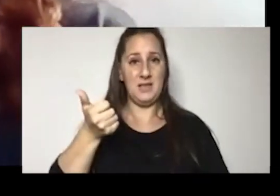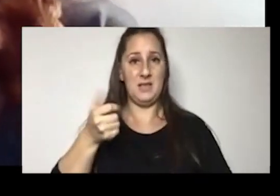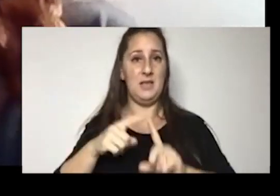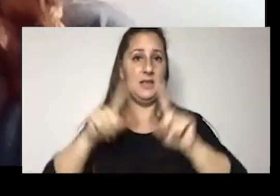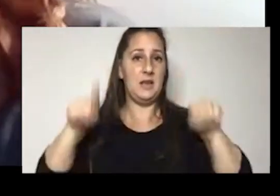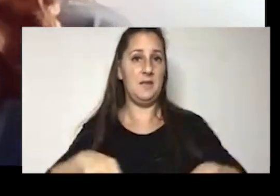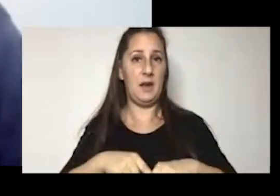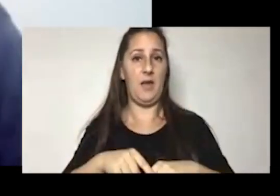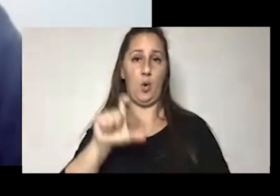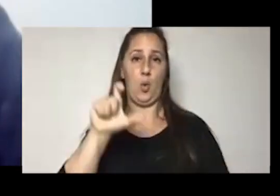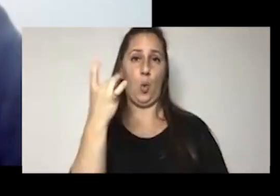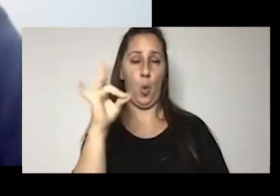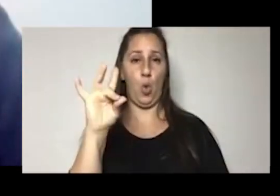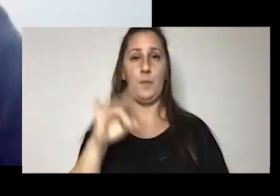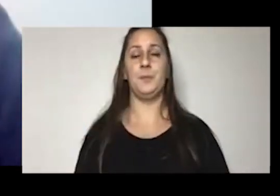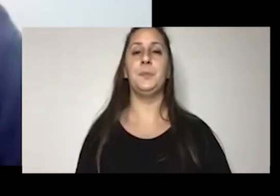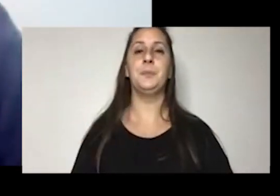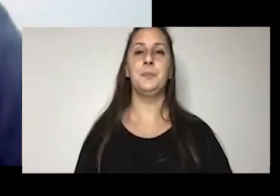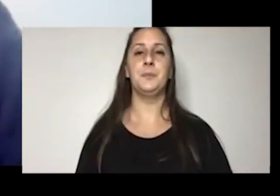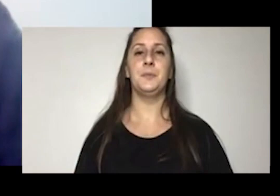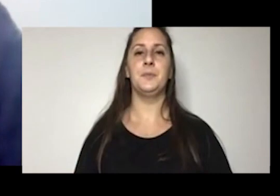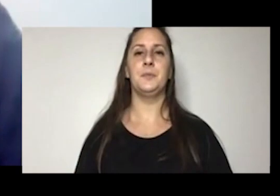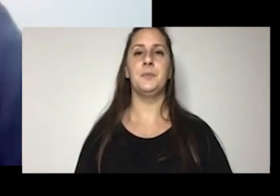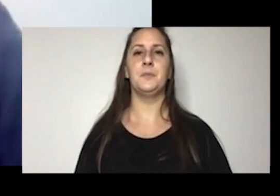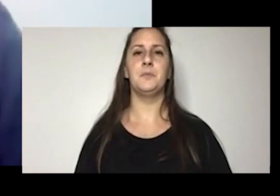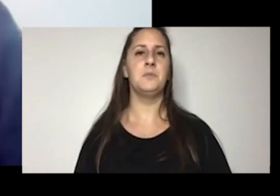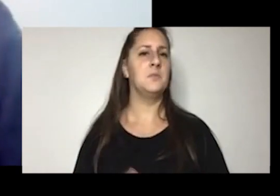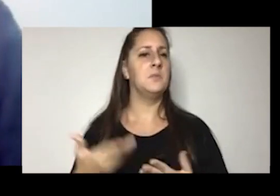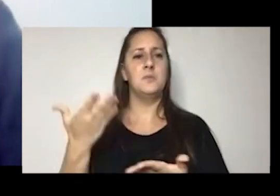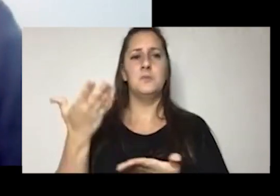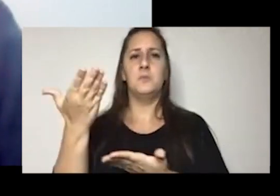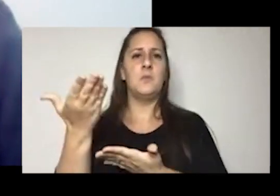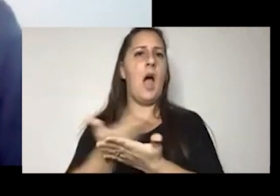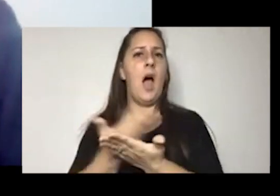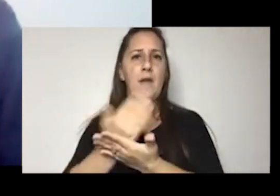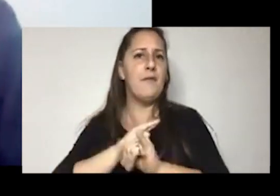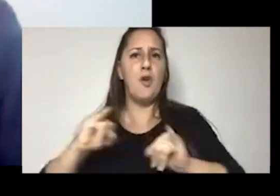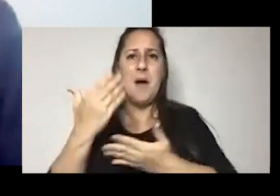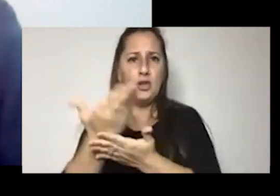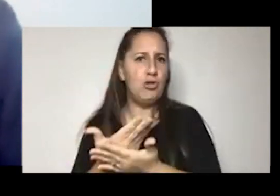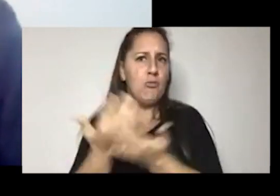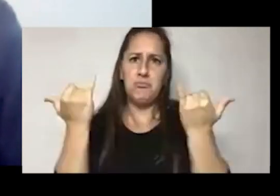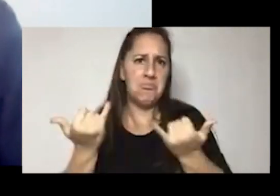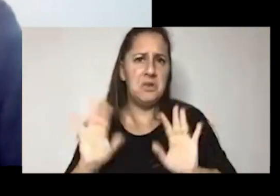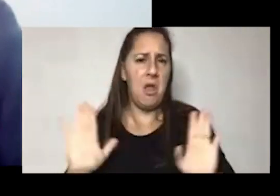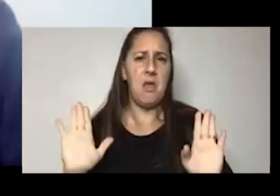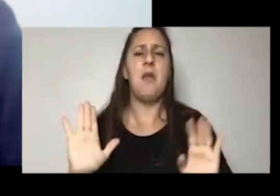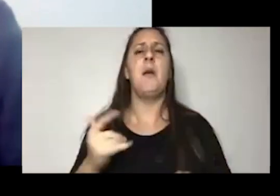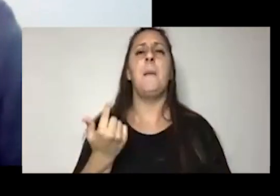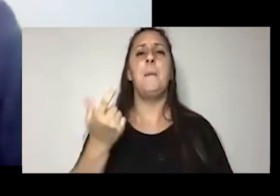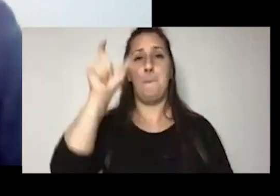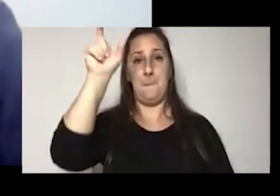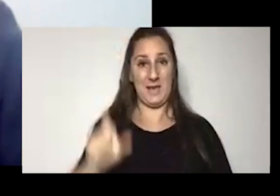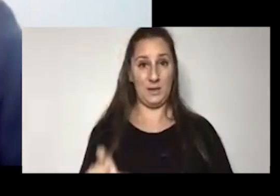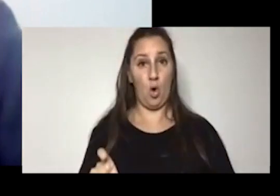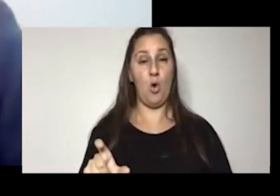discapacidad. La documentación la puede usar tranquilamente. Digo, la persona cuando tiene que presentar